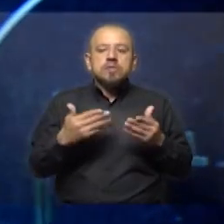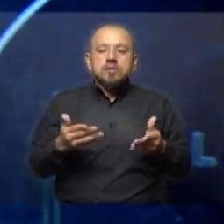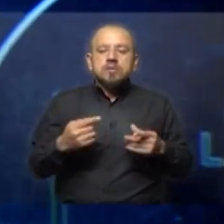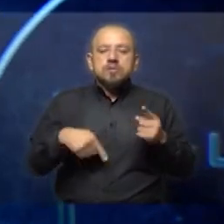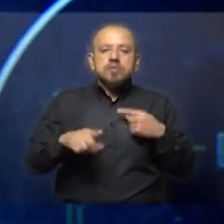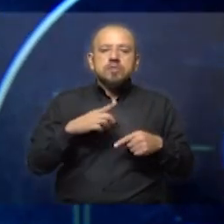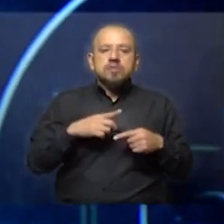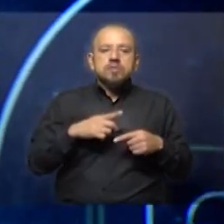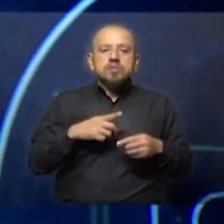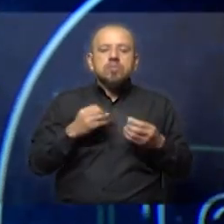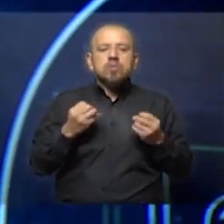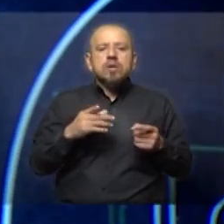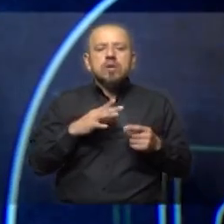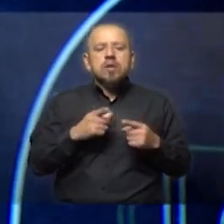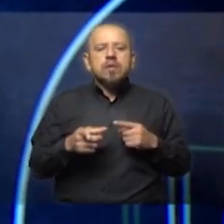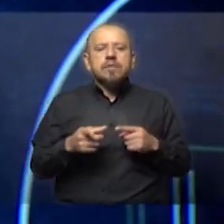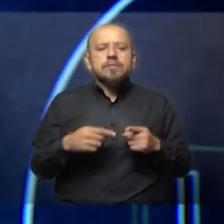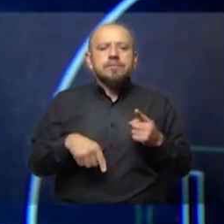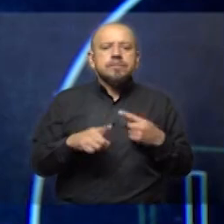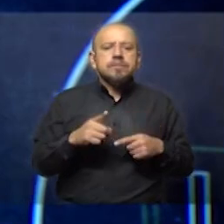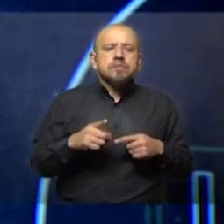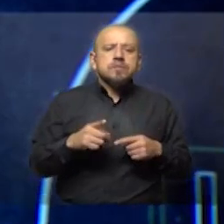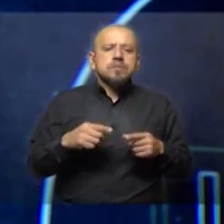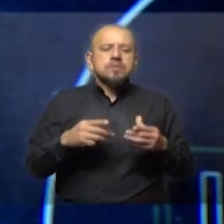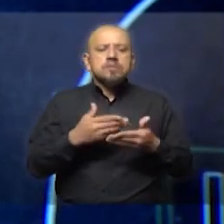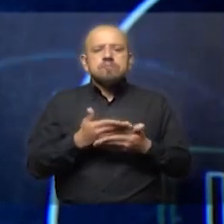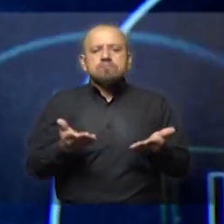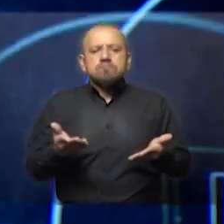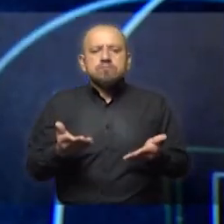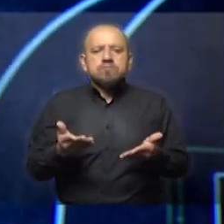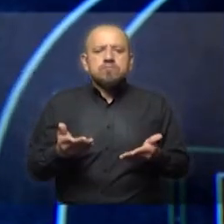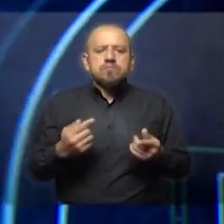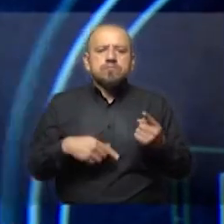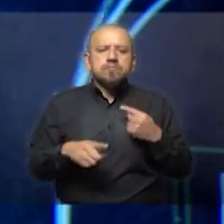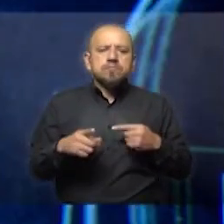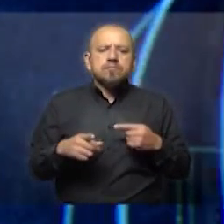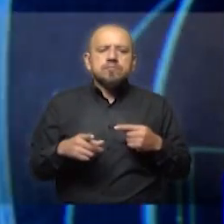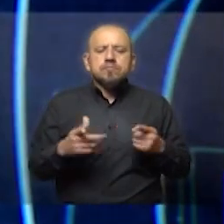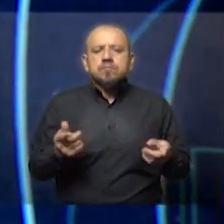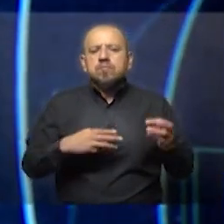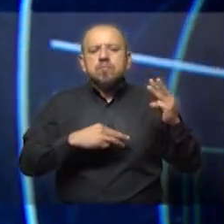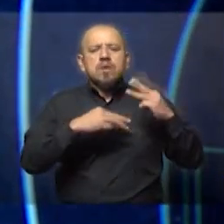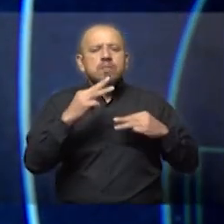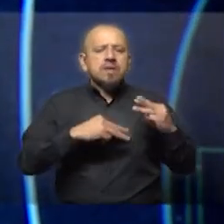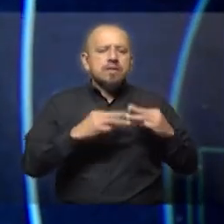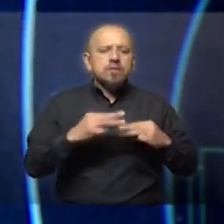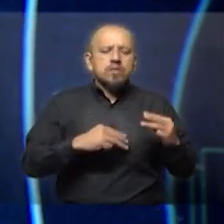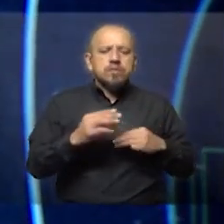como todo en un baile porque él utiliza un alter ego utiliza muchísimas metáforas para recibir